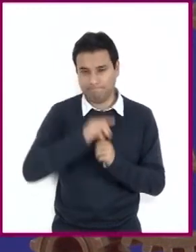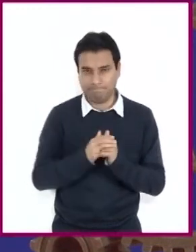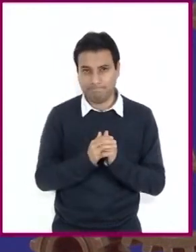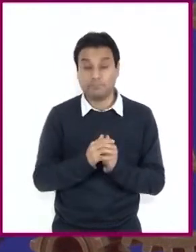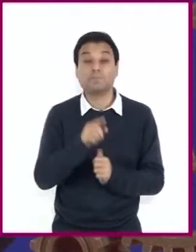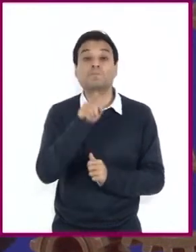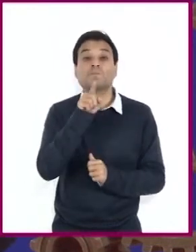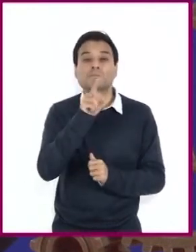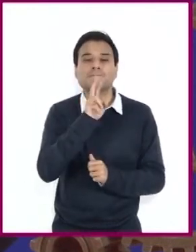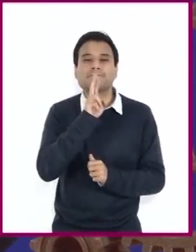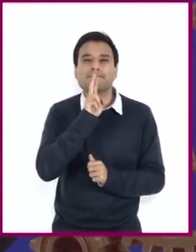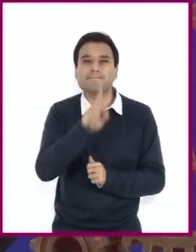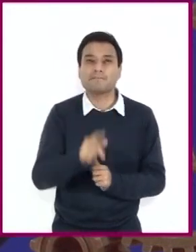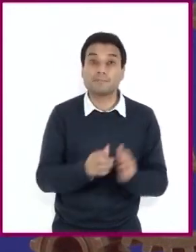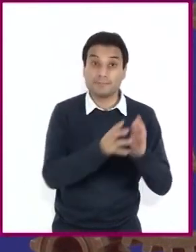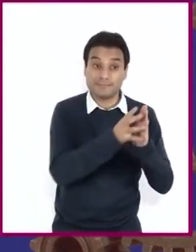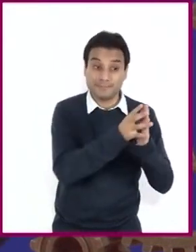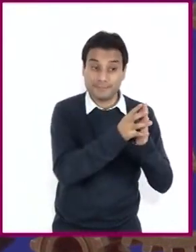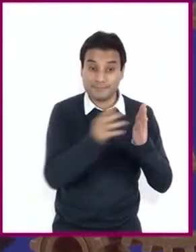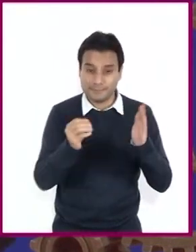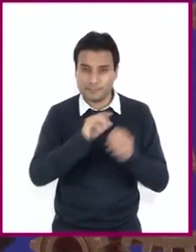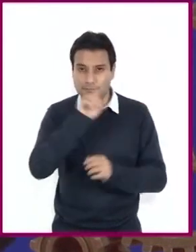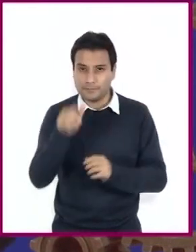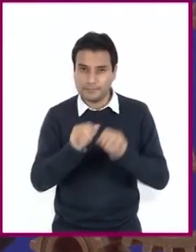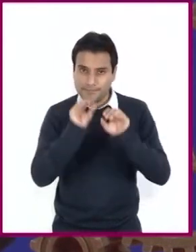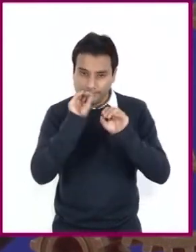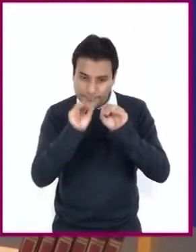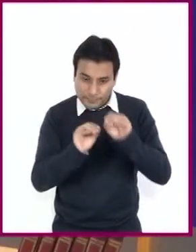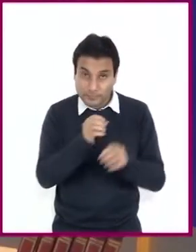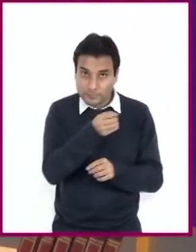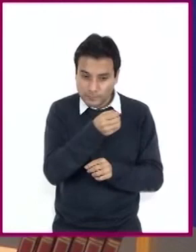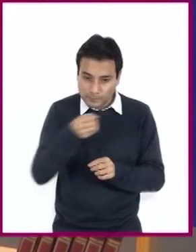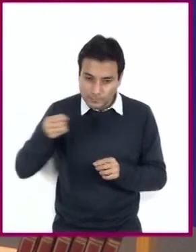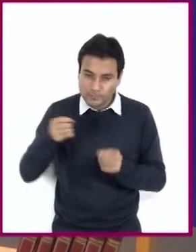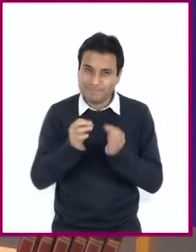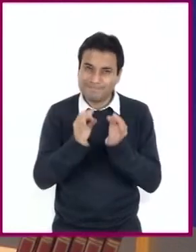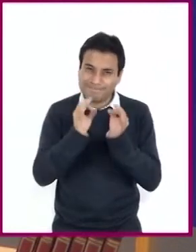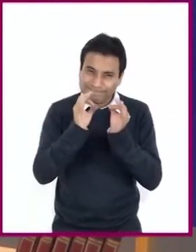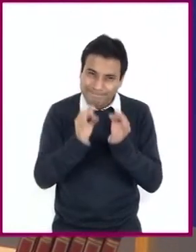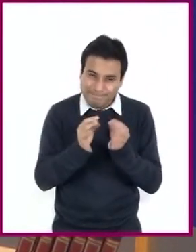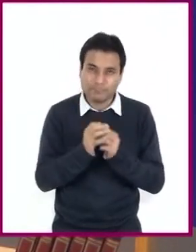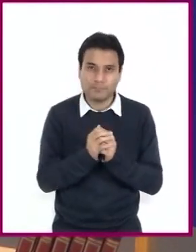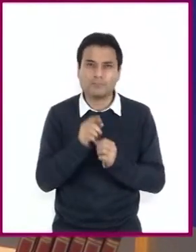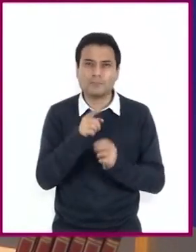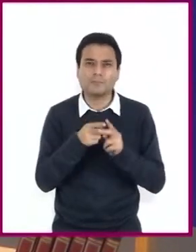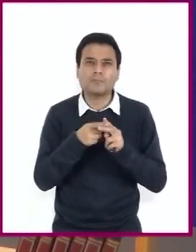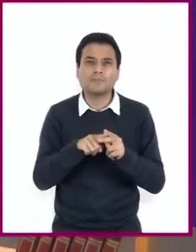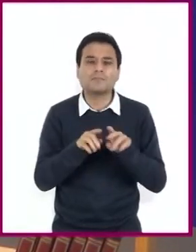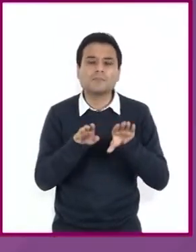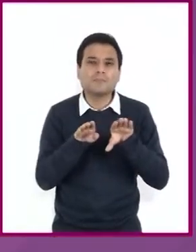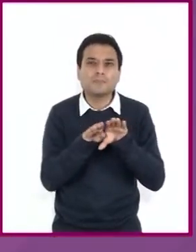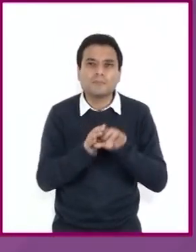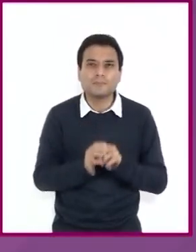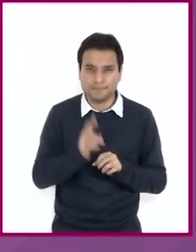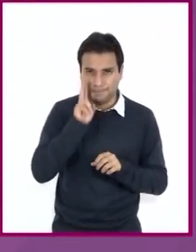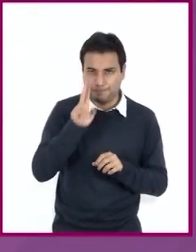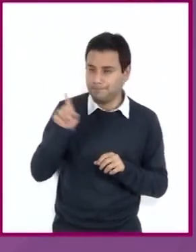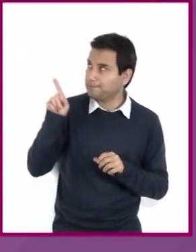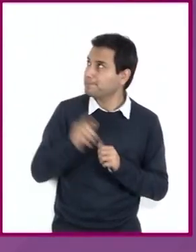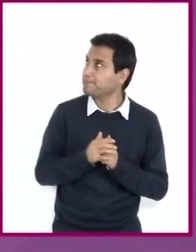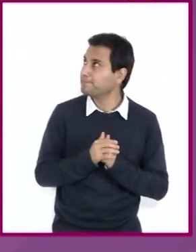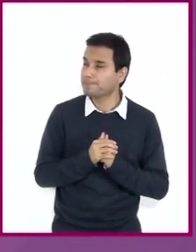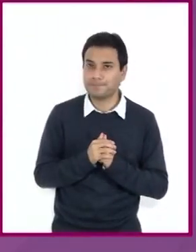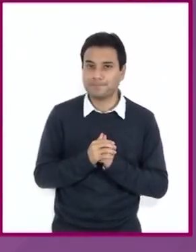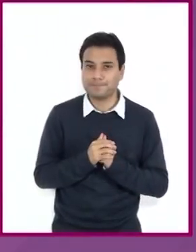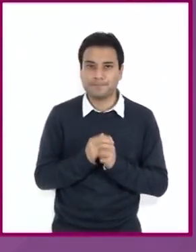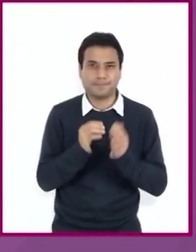transcriban para que puedan organizarlas e integrarlas mejor. Pueden comenzar de la siguiente manera. El